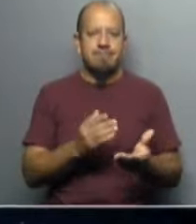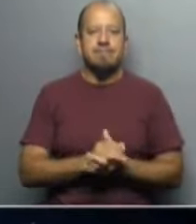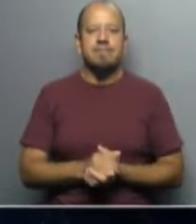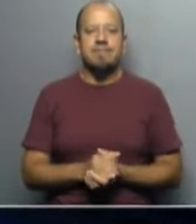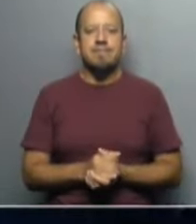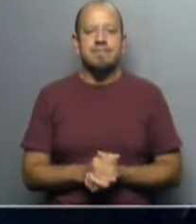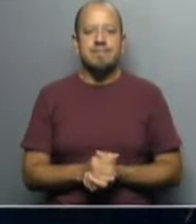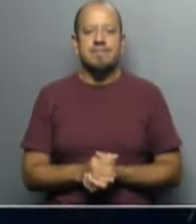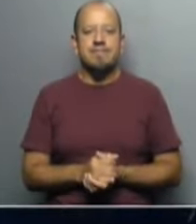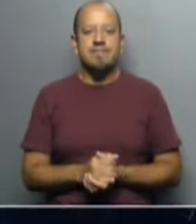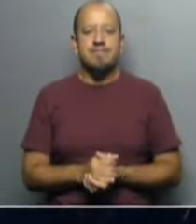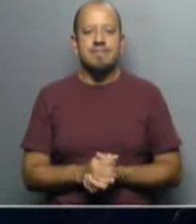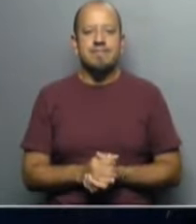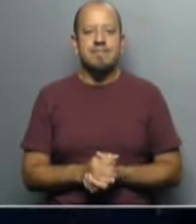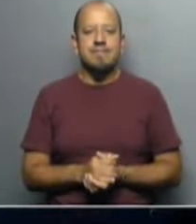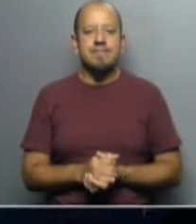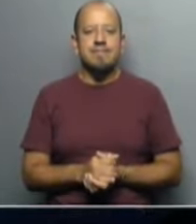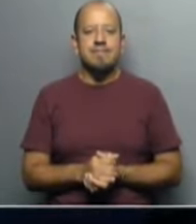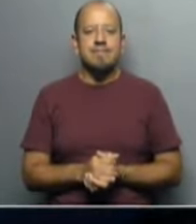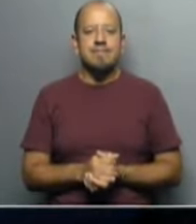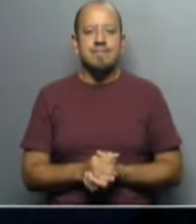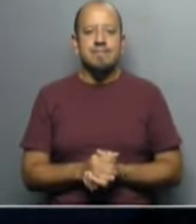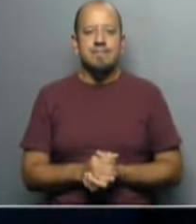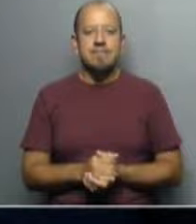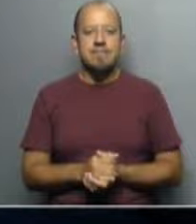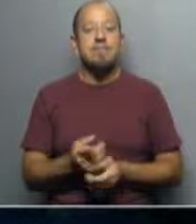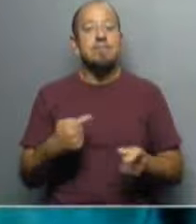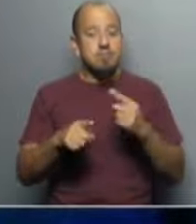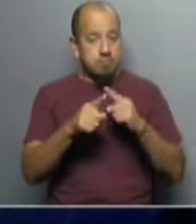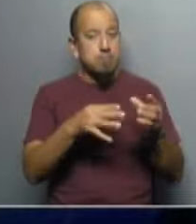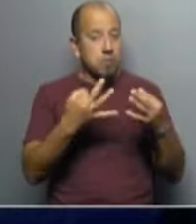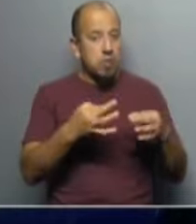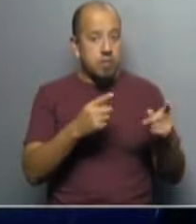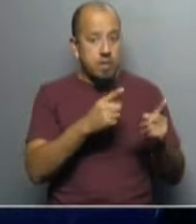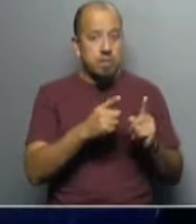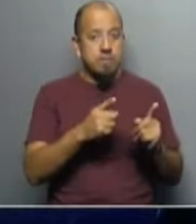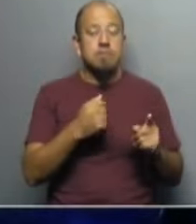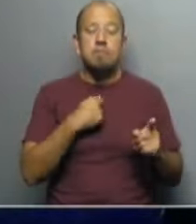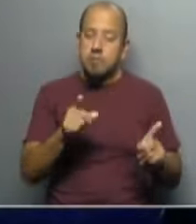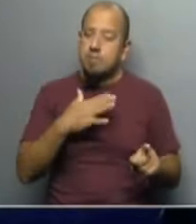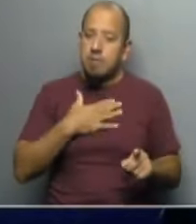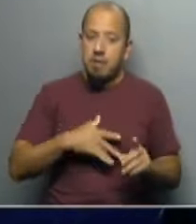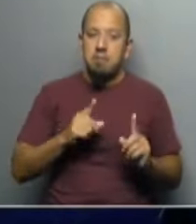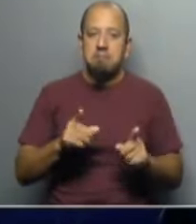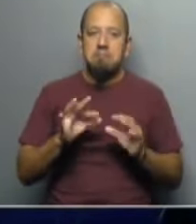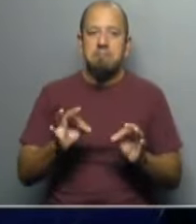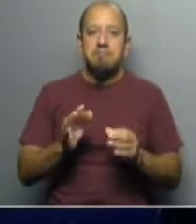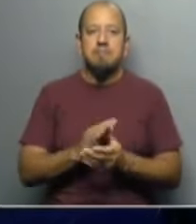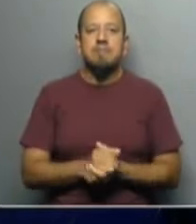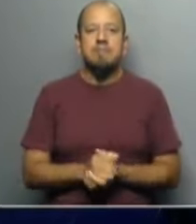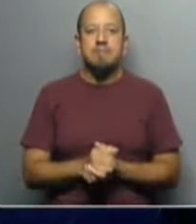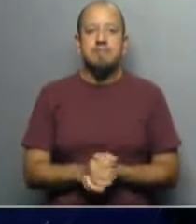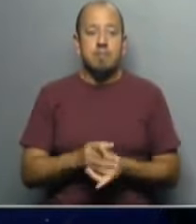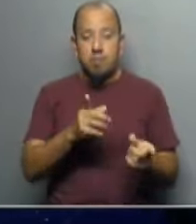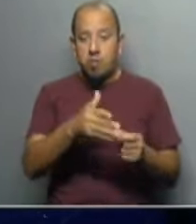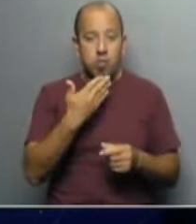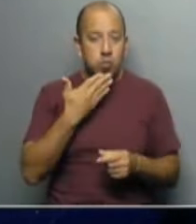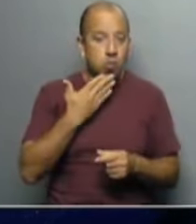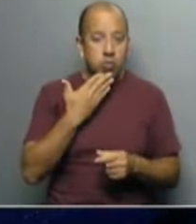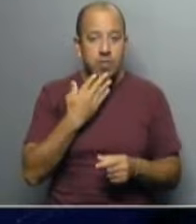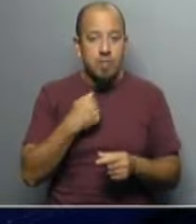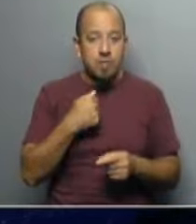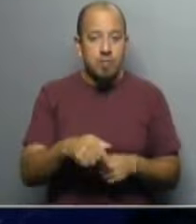Qué lindo verles. Linda noche. ¿Te trató bien mientras yo me estaba? Me trató muy bien. Ah, bueno, me quedo tranquila entonces. Qué mal. No vas a dudar de eso, por